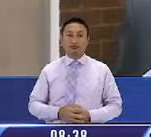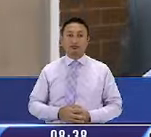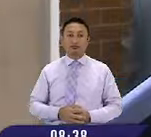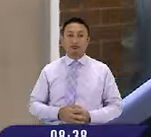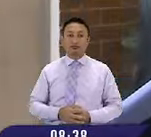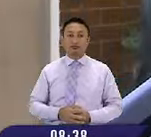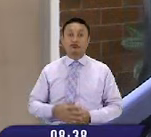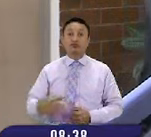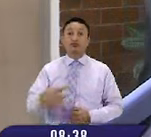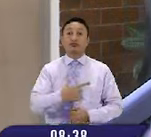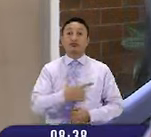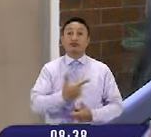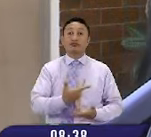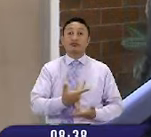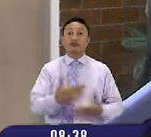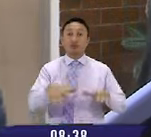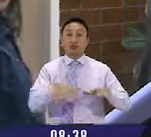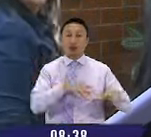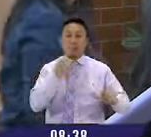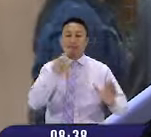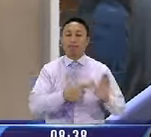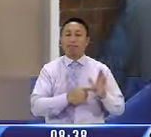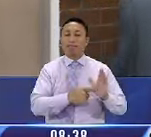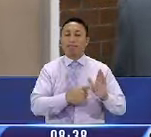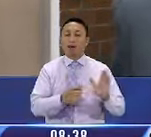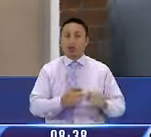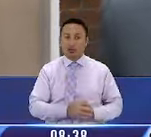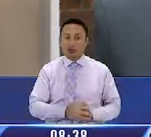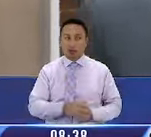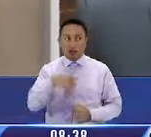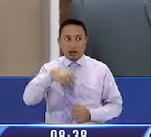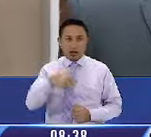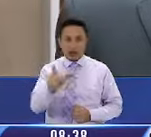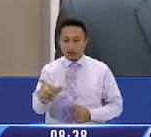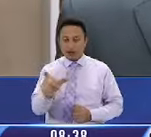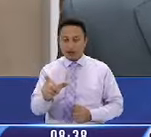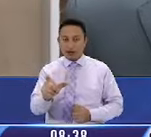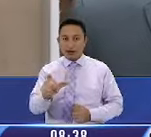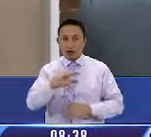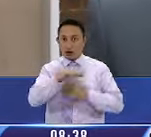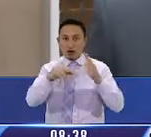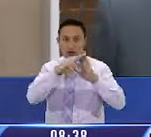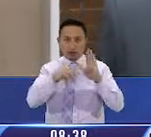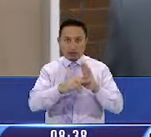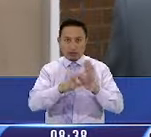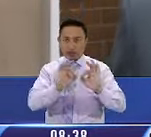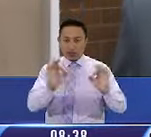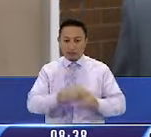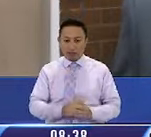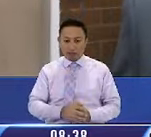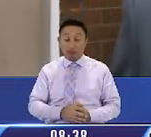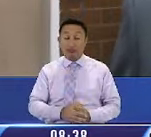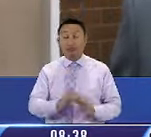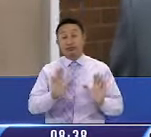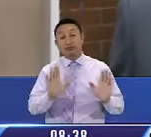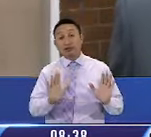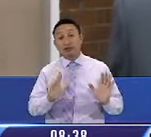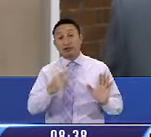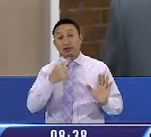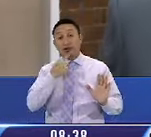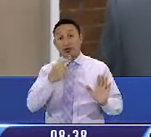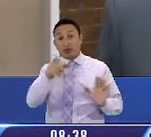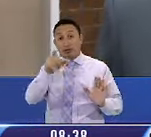que se ejerza actividades cuando, por ejemplo, no se tienen los papeles en regla en este país. Con esto yo no quiero decir o no quiero